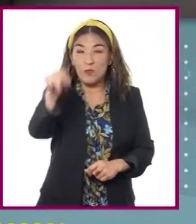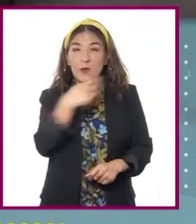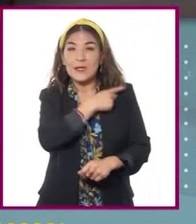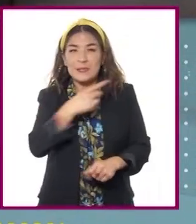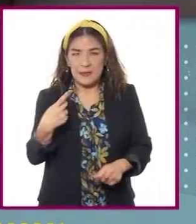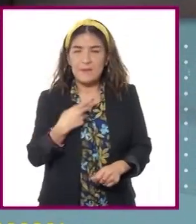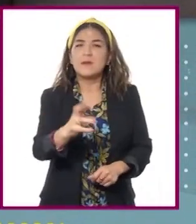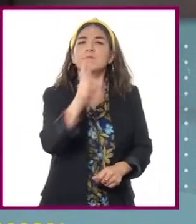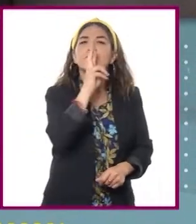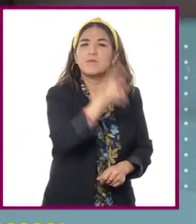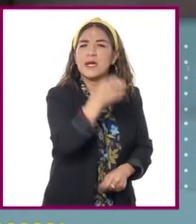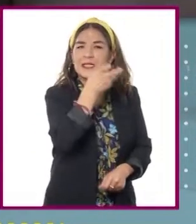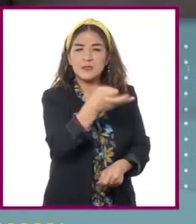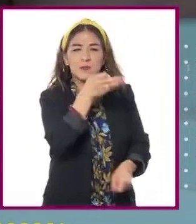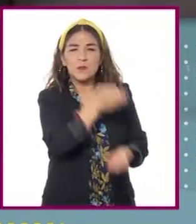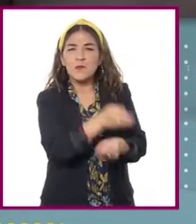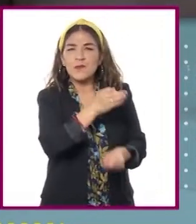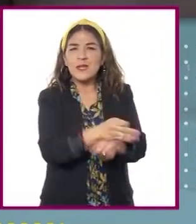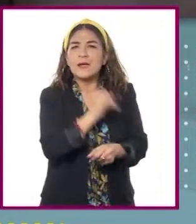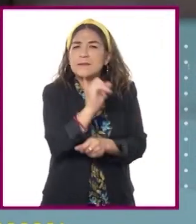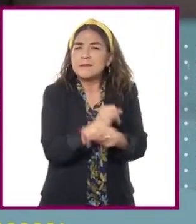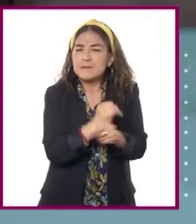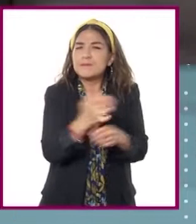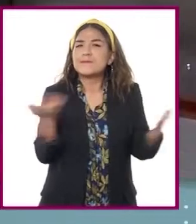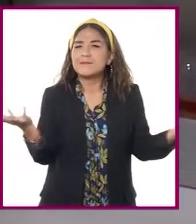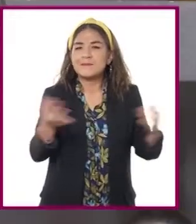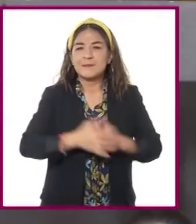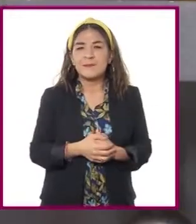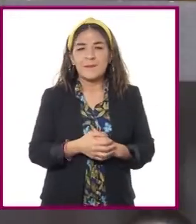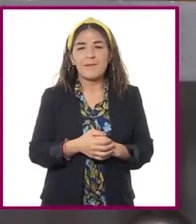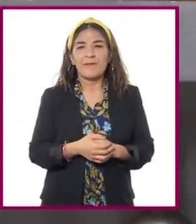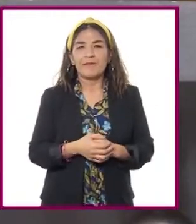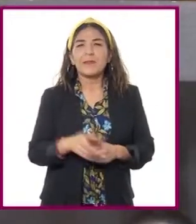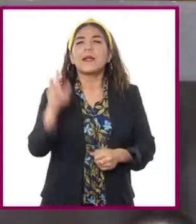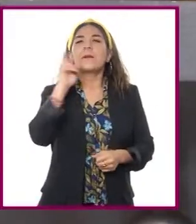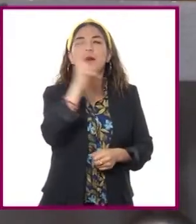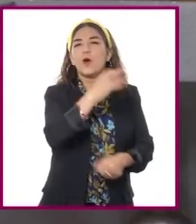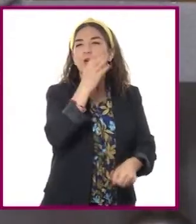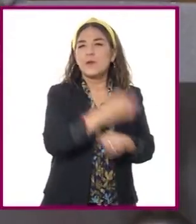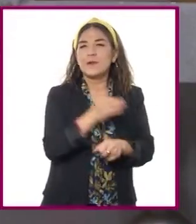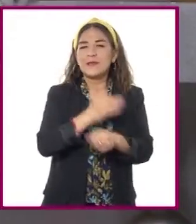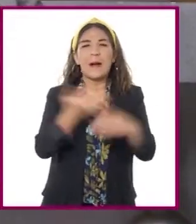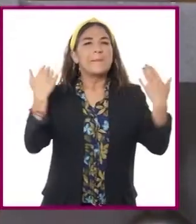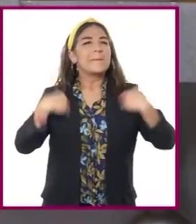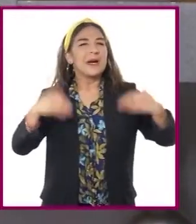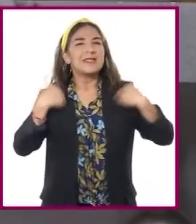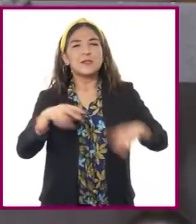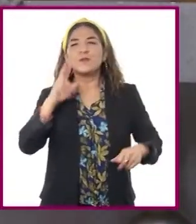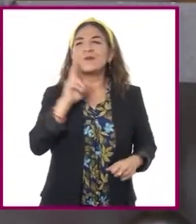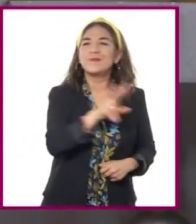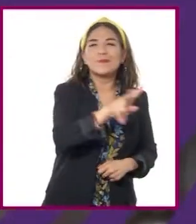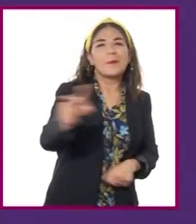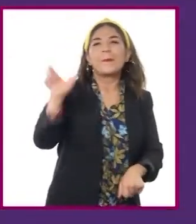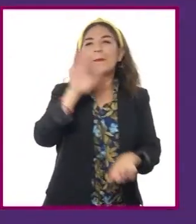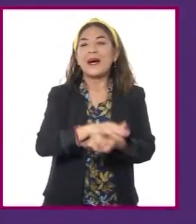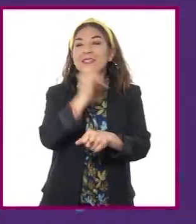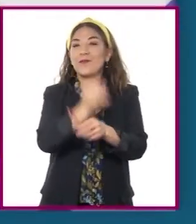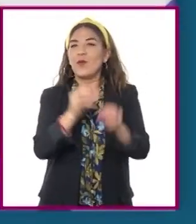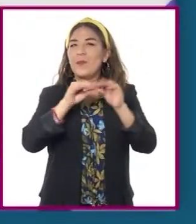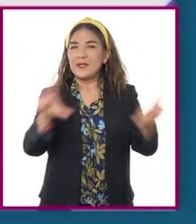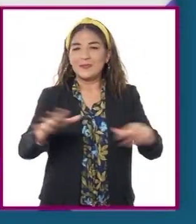¿pueden responder a esta interrogante? Demos un paseo y busquemos más pistas,